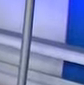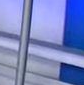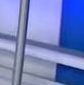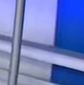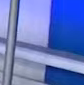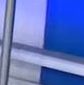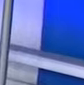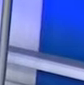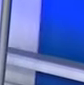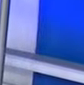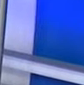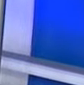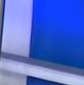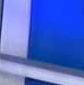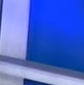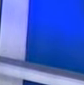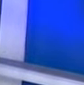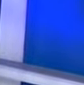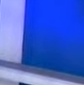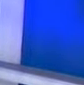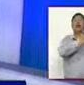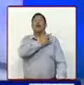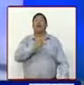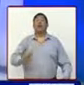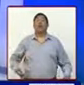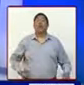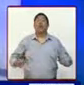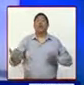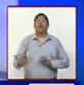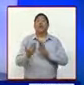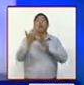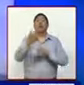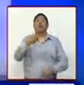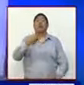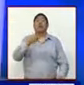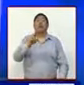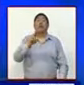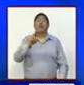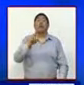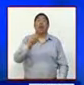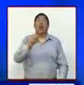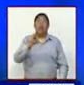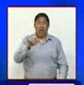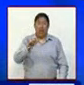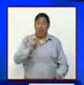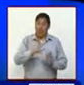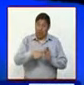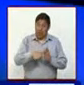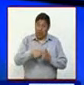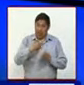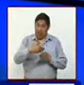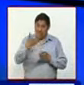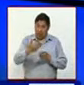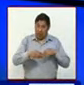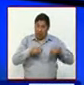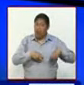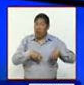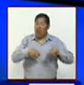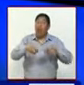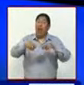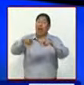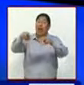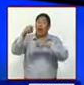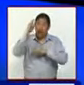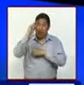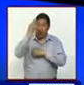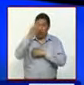Bueno, y este martes Always Ready estará recibiendo al plantel de Guavirá. Después emprende viaje rumbo a Montevideo,